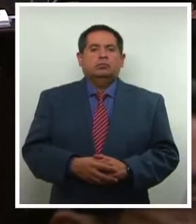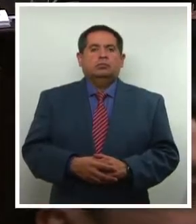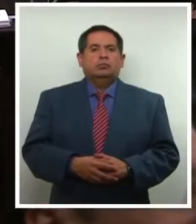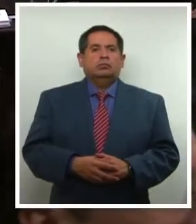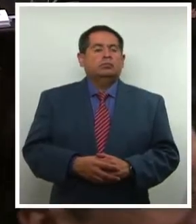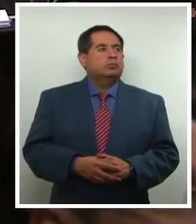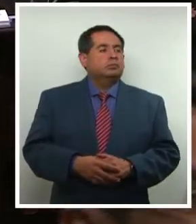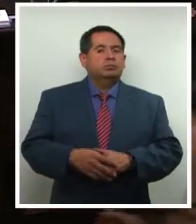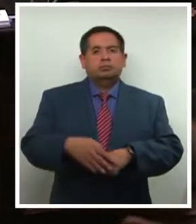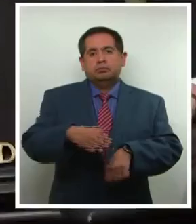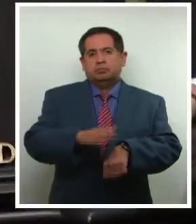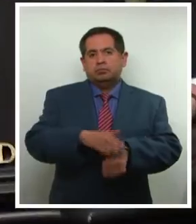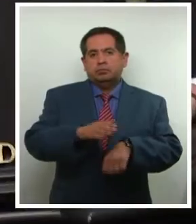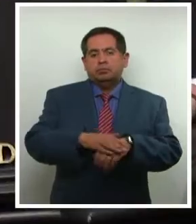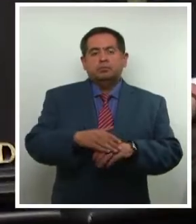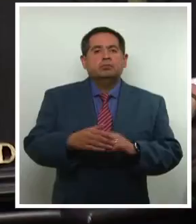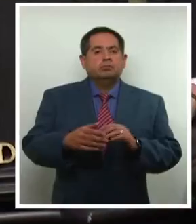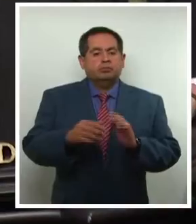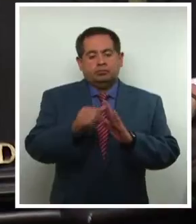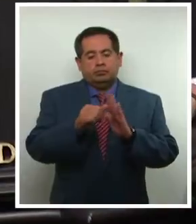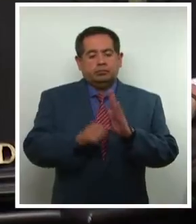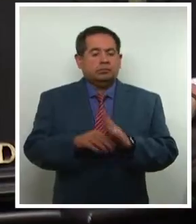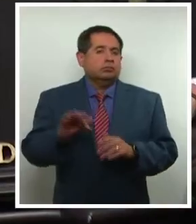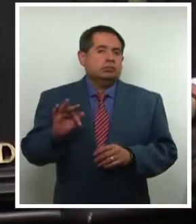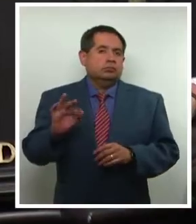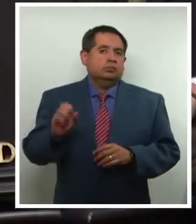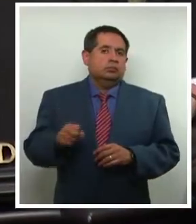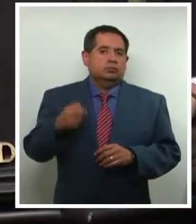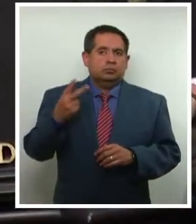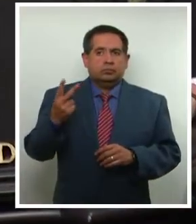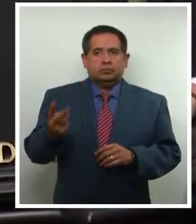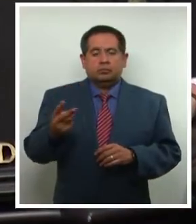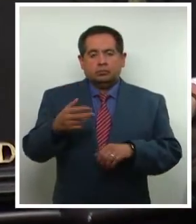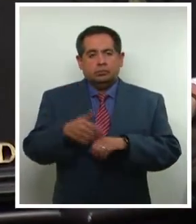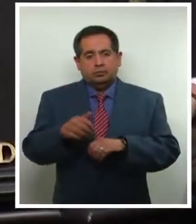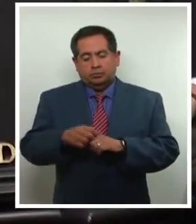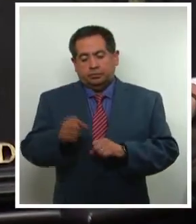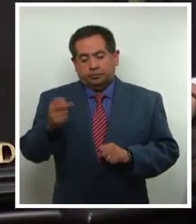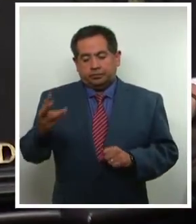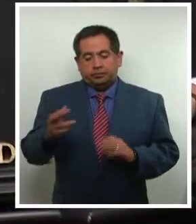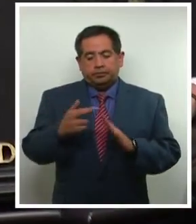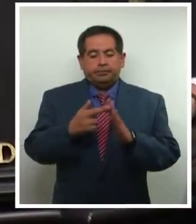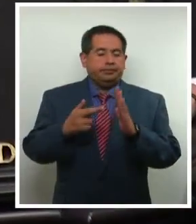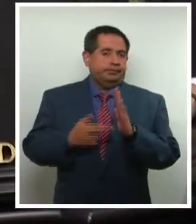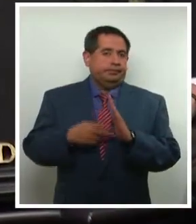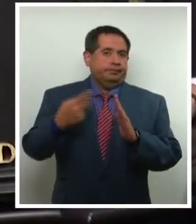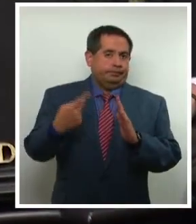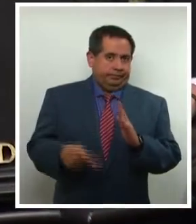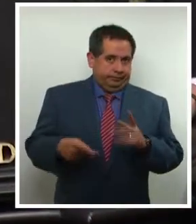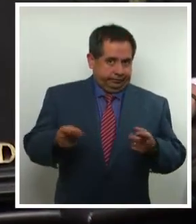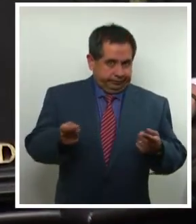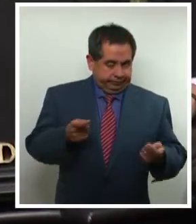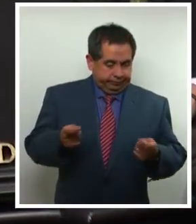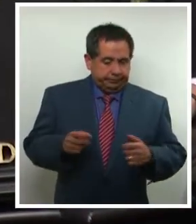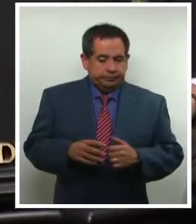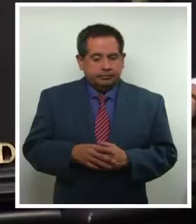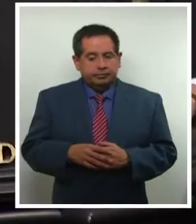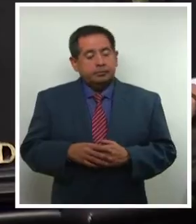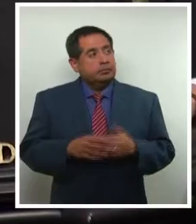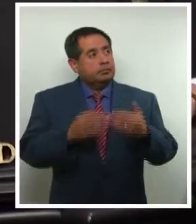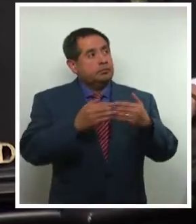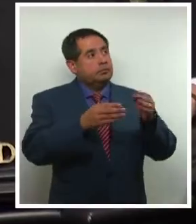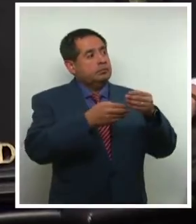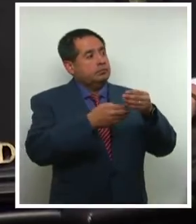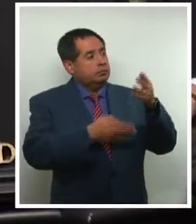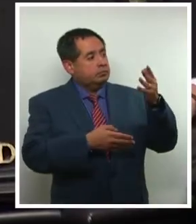los avisos a los que se refiere el artículo 42, numeral 3 del Reglamento del Gobierno Interior.